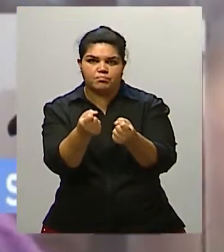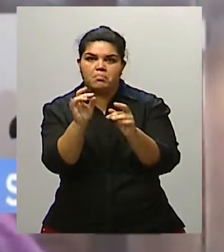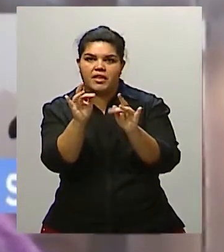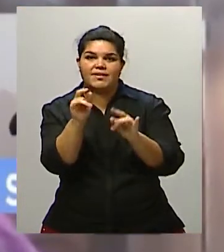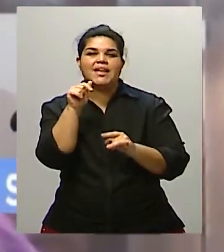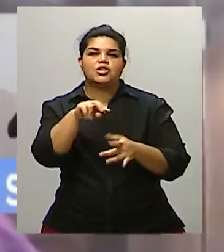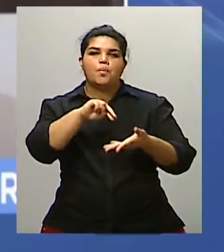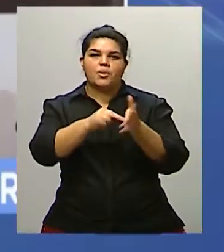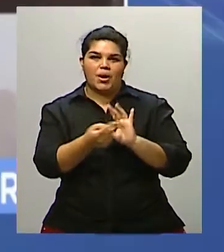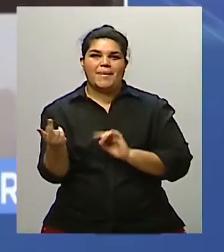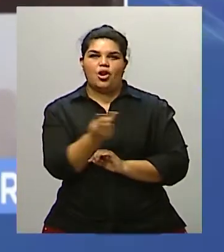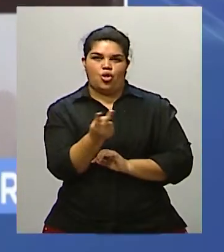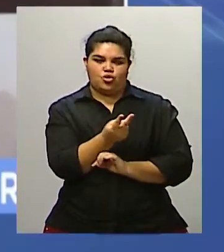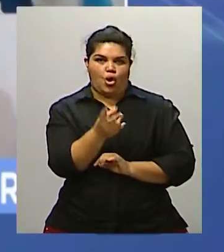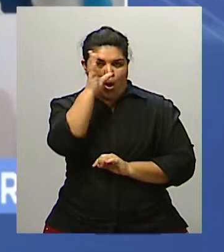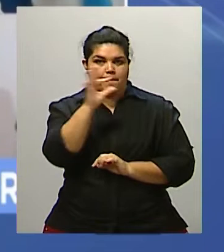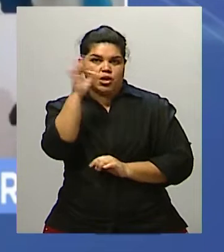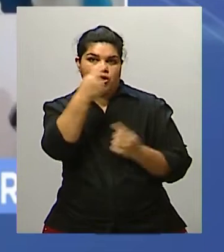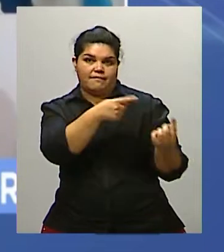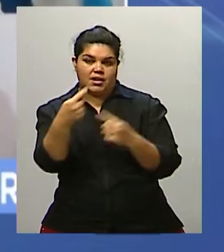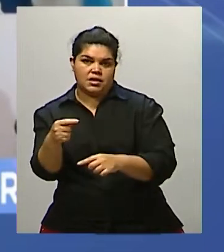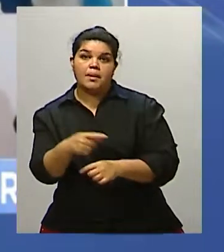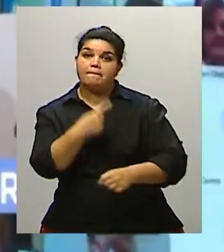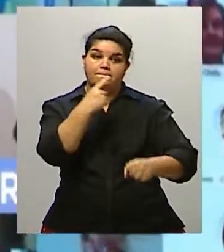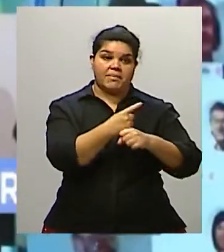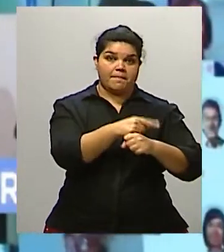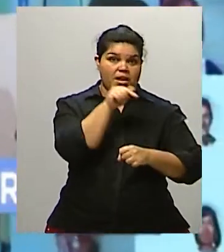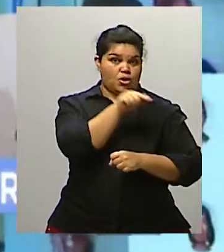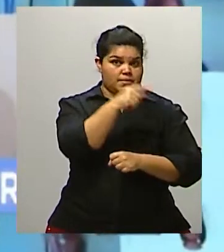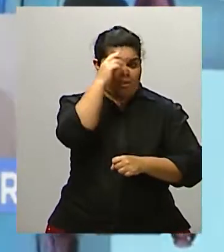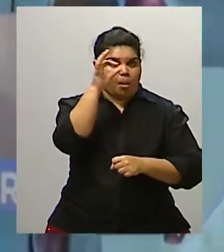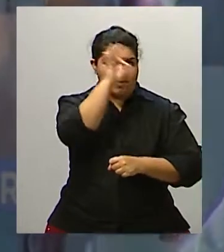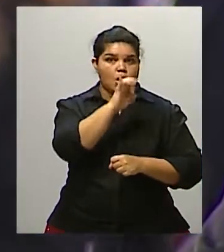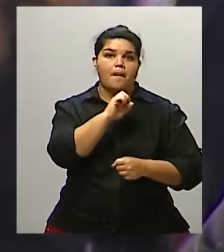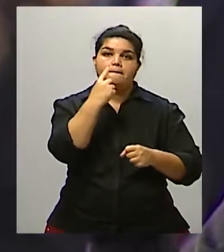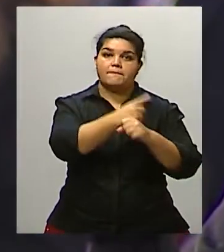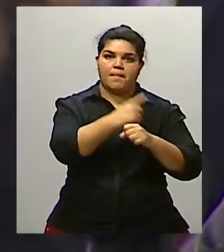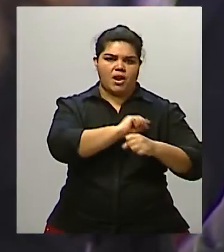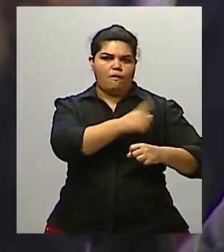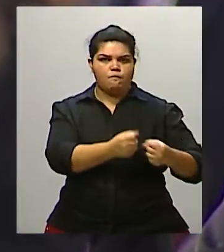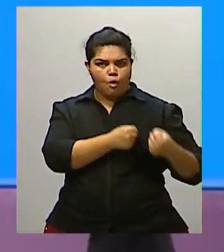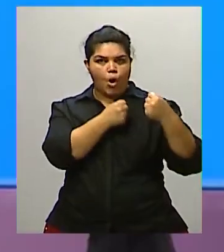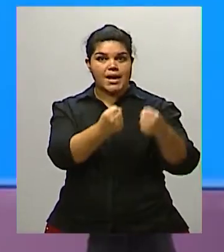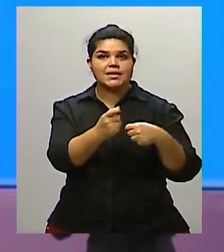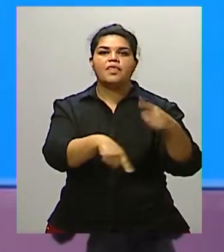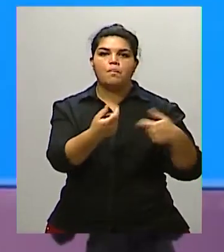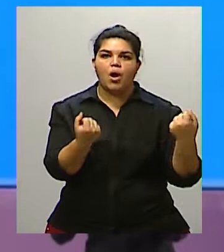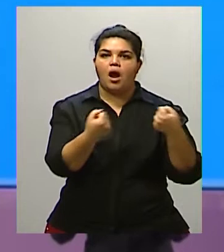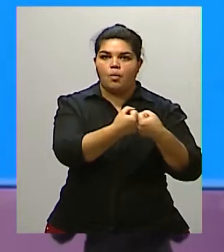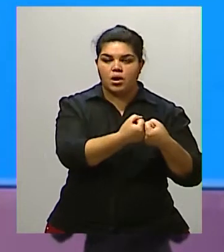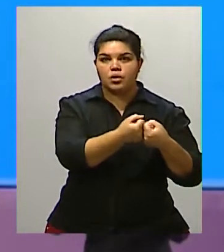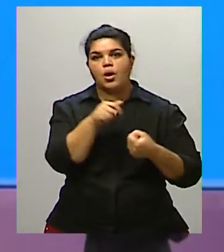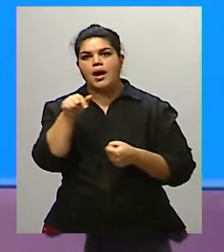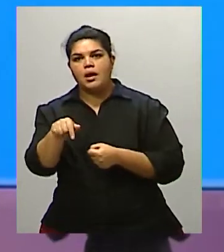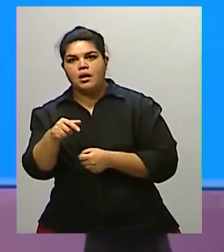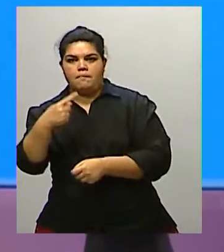fuerza, esa era la discusión de Sí. fondo. Si tener una posición de fuerza con los actores económicos internos, externos, el Fondo Monetario, y luego sentarse